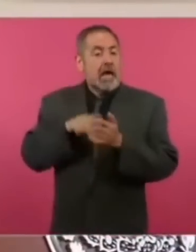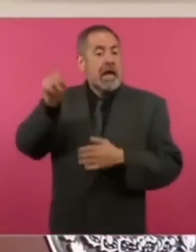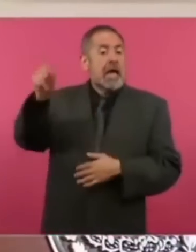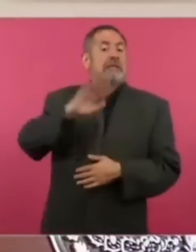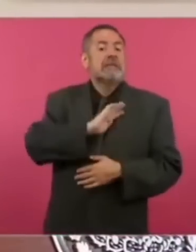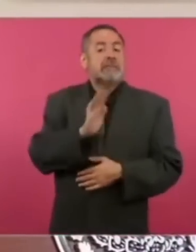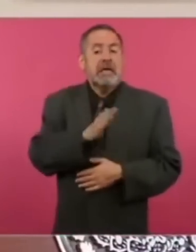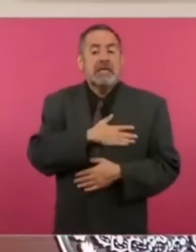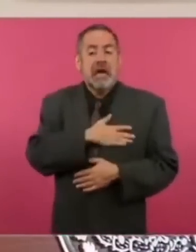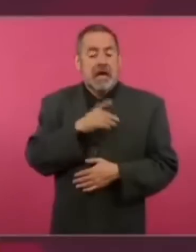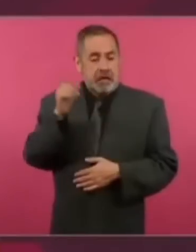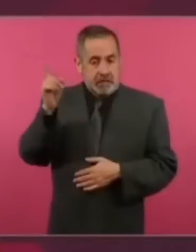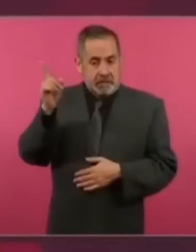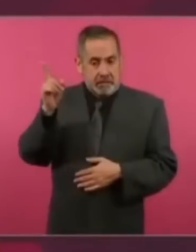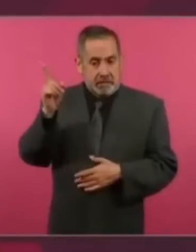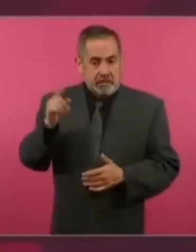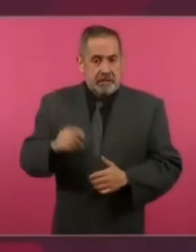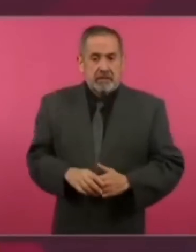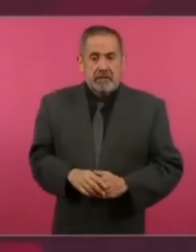España,